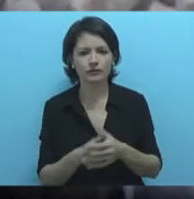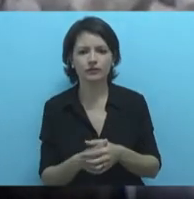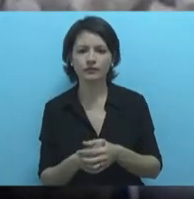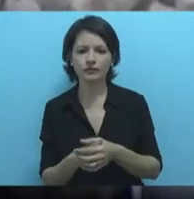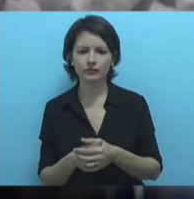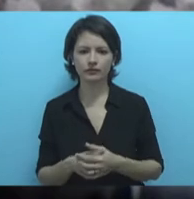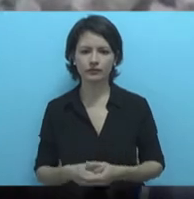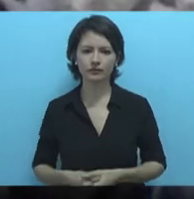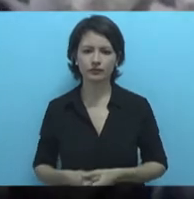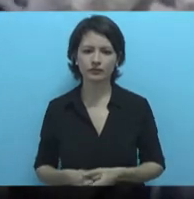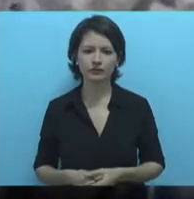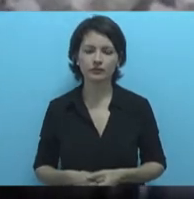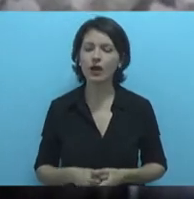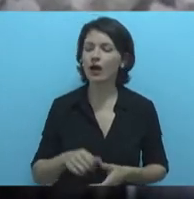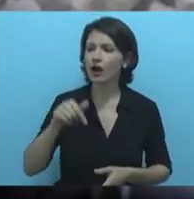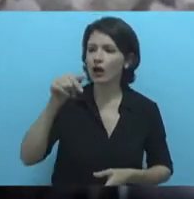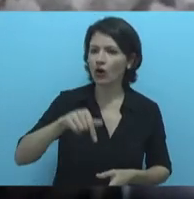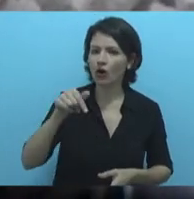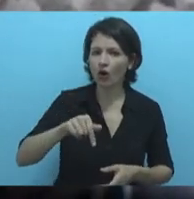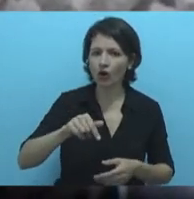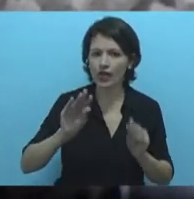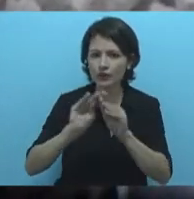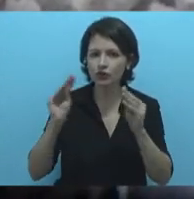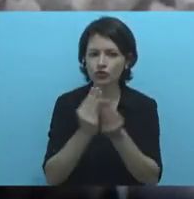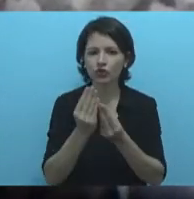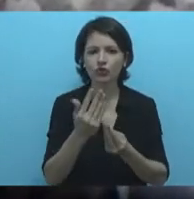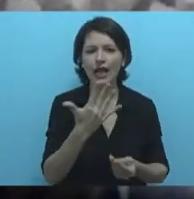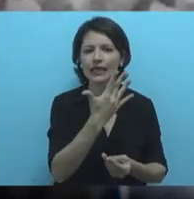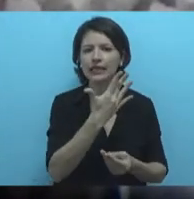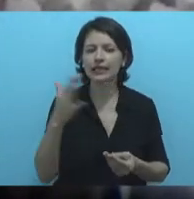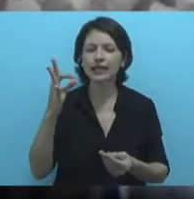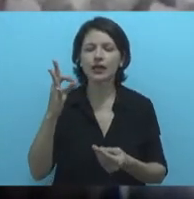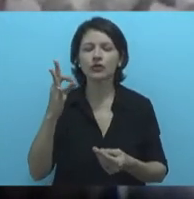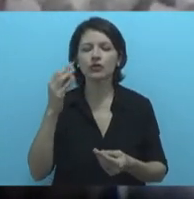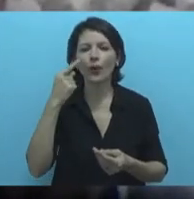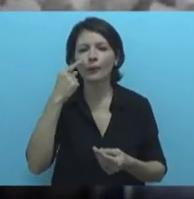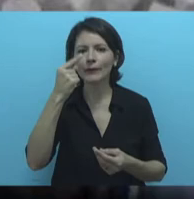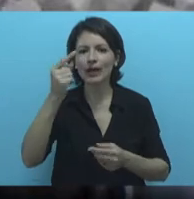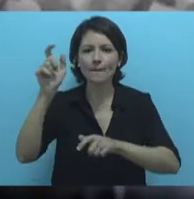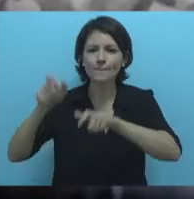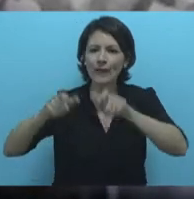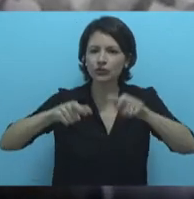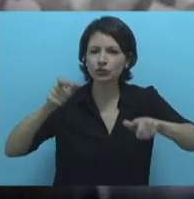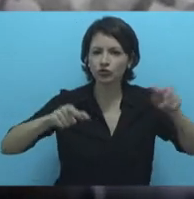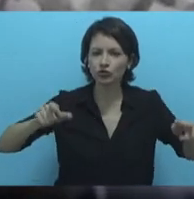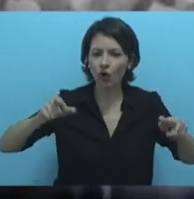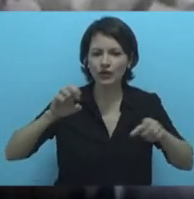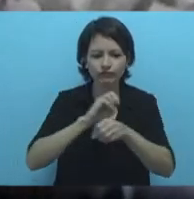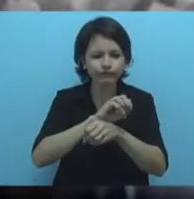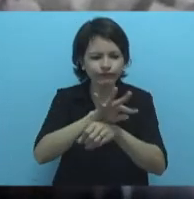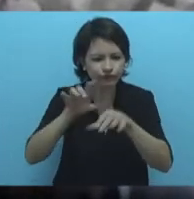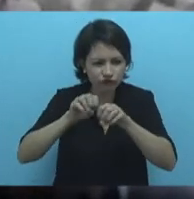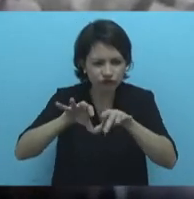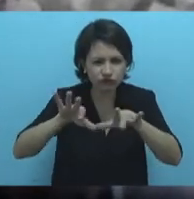y hoy estamos en 500.000 contagiados en la república argentina hoy estamos con más de